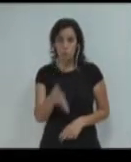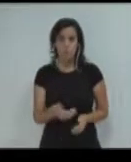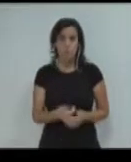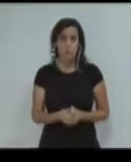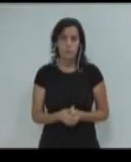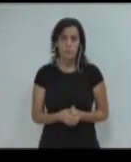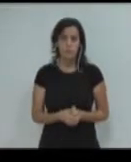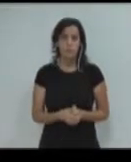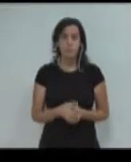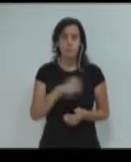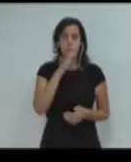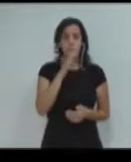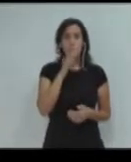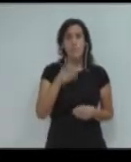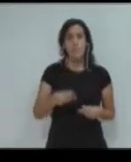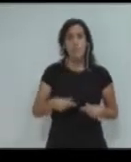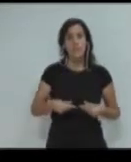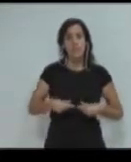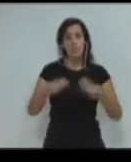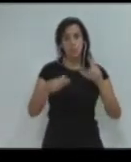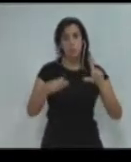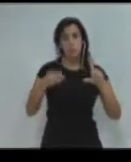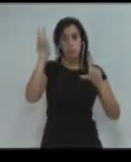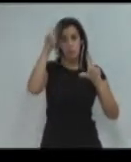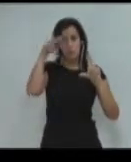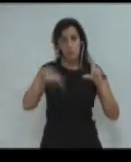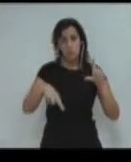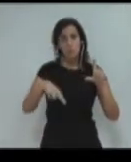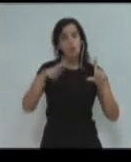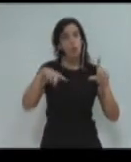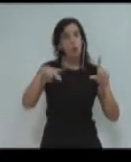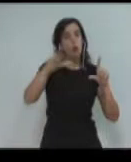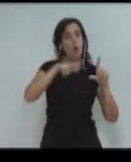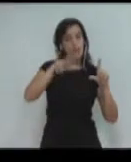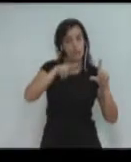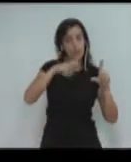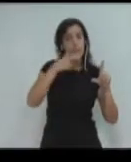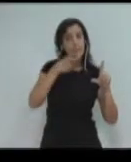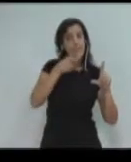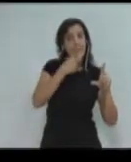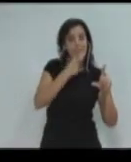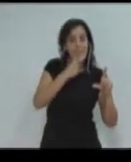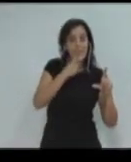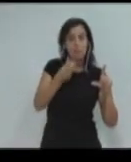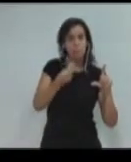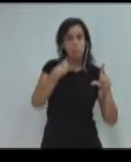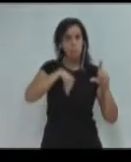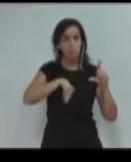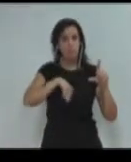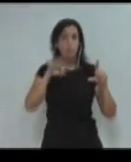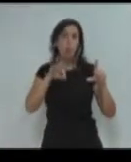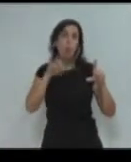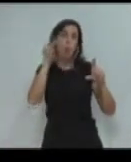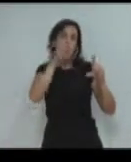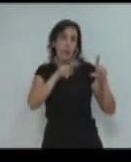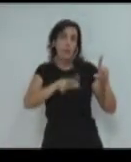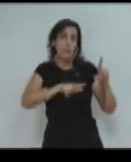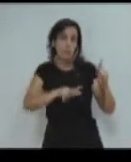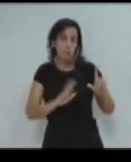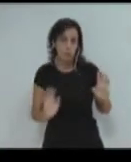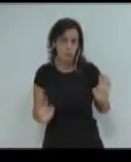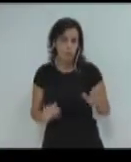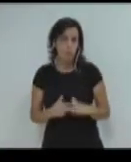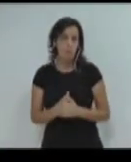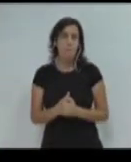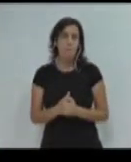si coges el lector de pantalla te lo lee todo en castellano y si hay alguna palabra en inglés te la has comido, o te la lee en castellano.